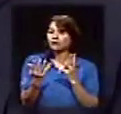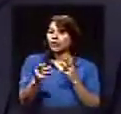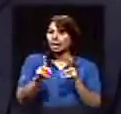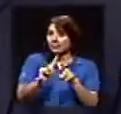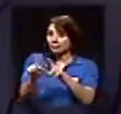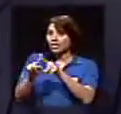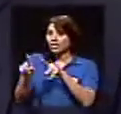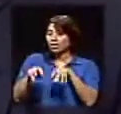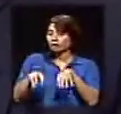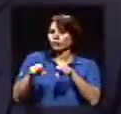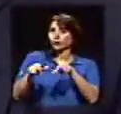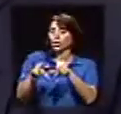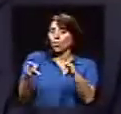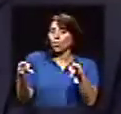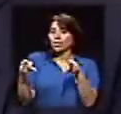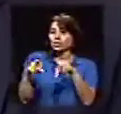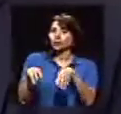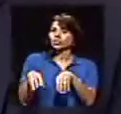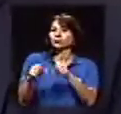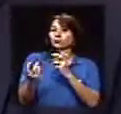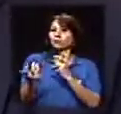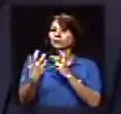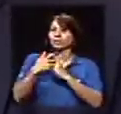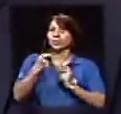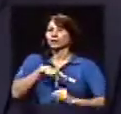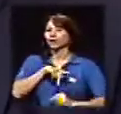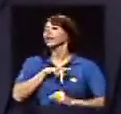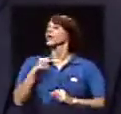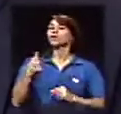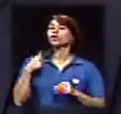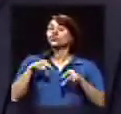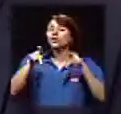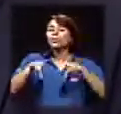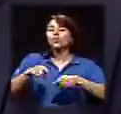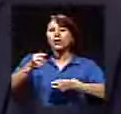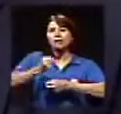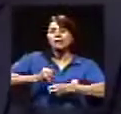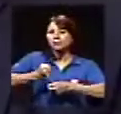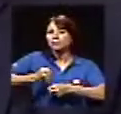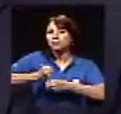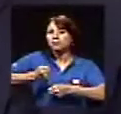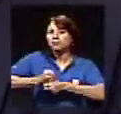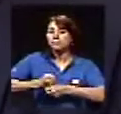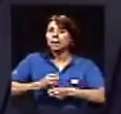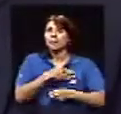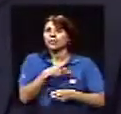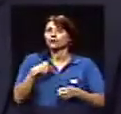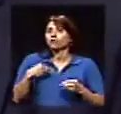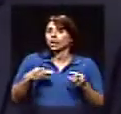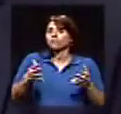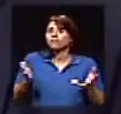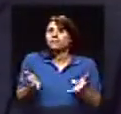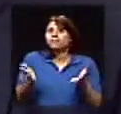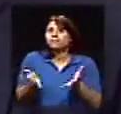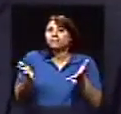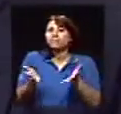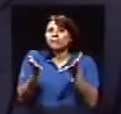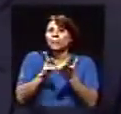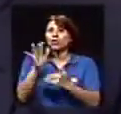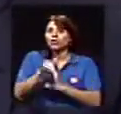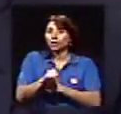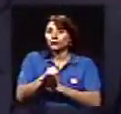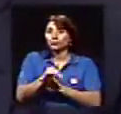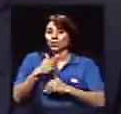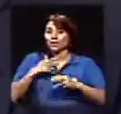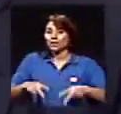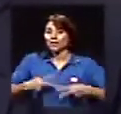tiene. Yo soy una persona muy ejecutiva. Me gusta mucho impulsar proyectos. En eso ha estado mi vida en el campo empresarial,